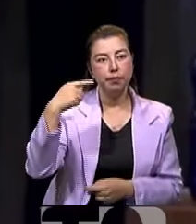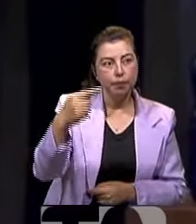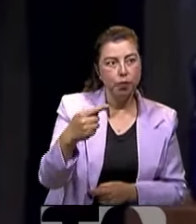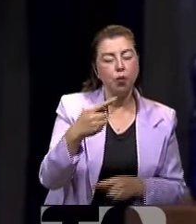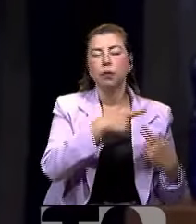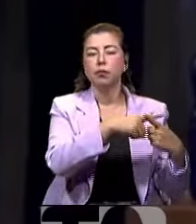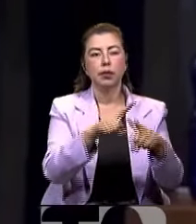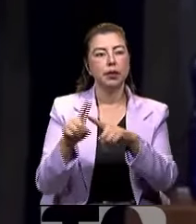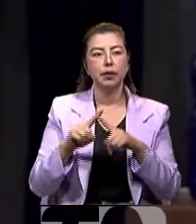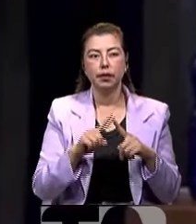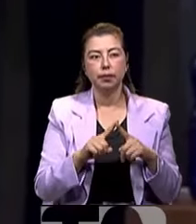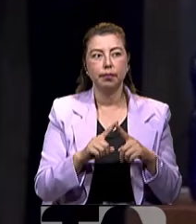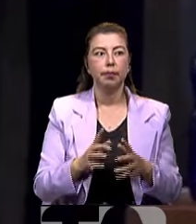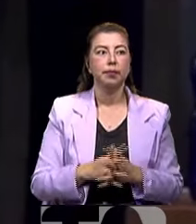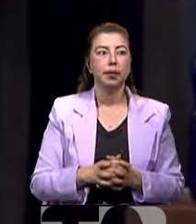pretender